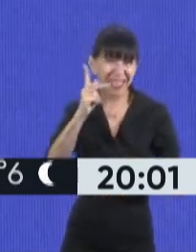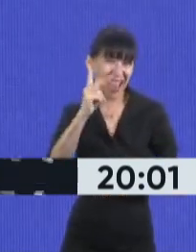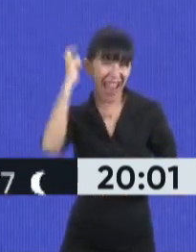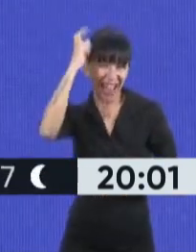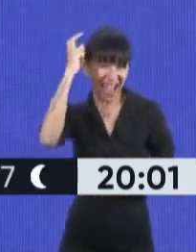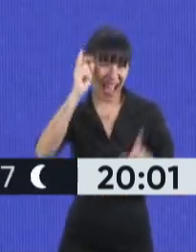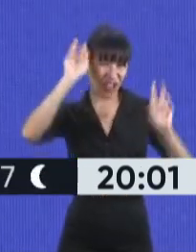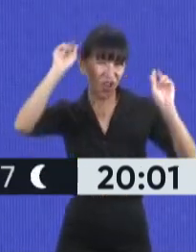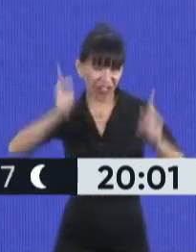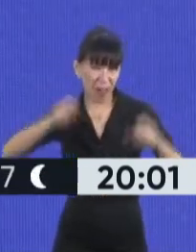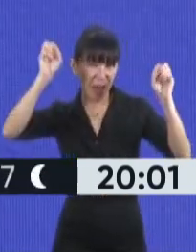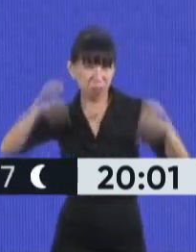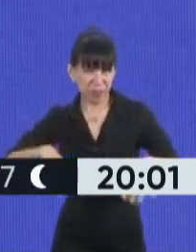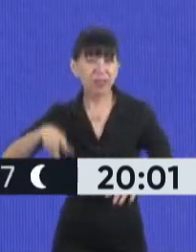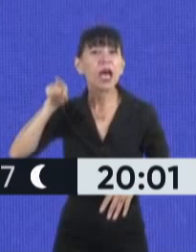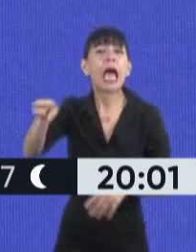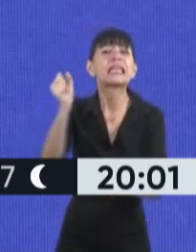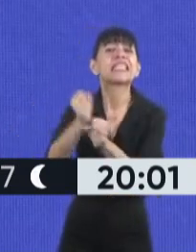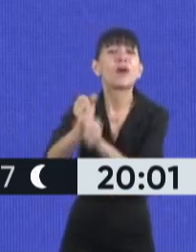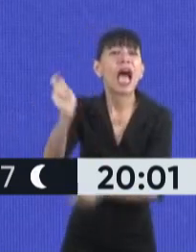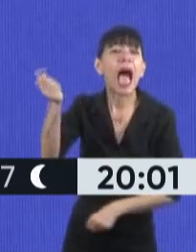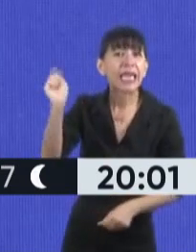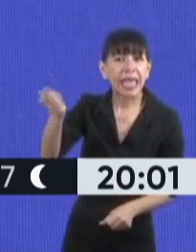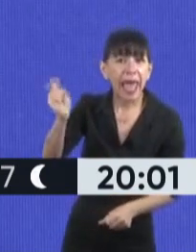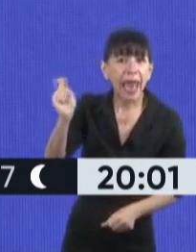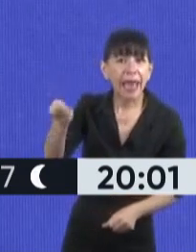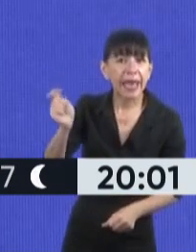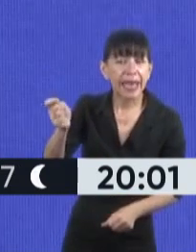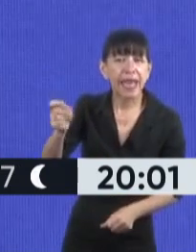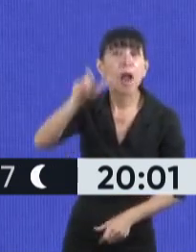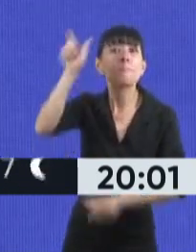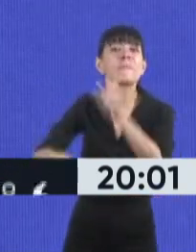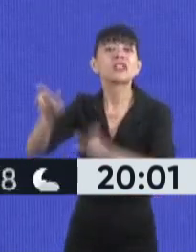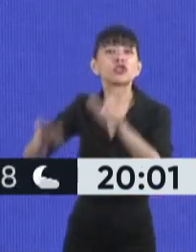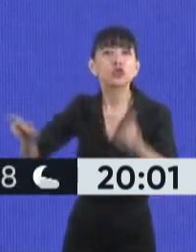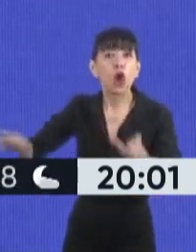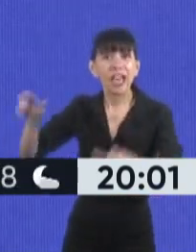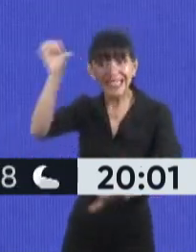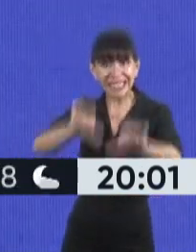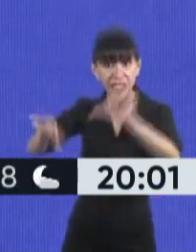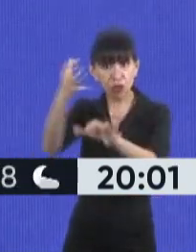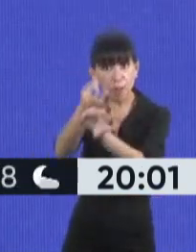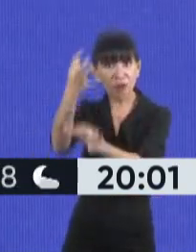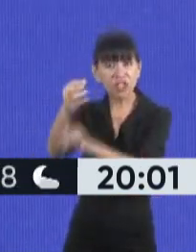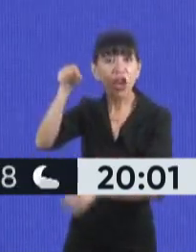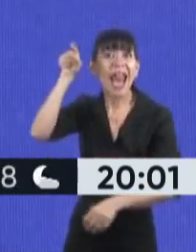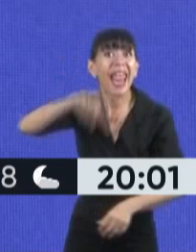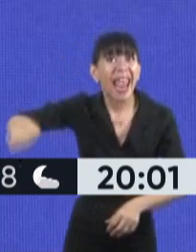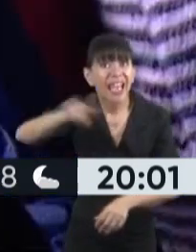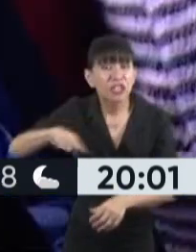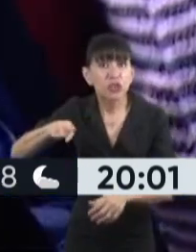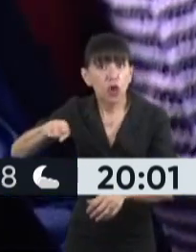allí en ese edificio trabajan, ¿saben quiénes trabajan? Los científicos que están terminando la vacuna del